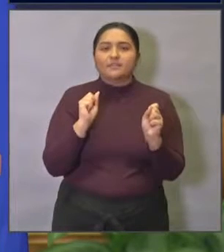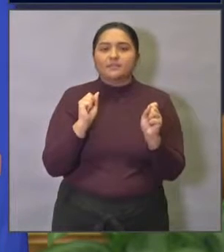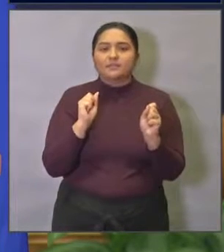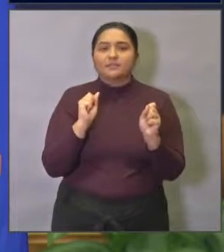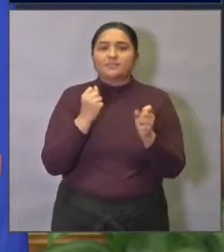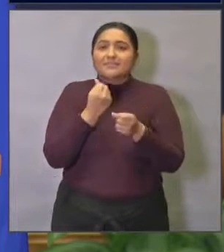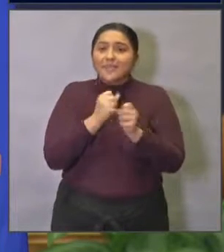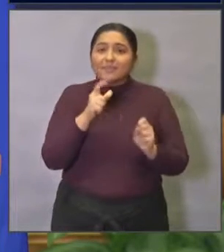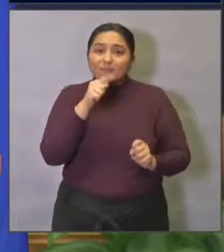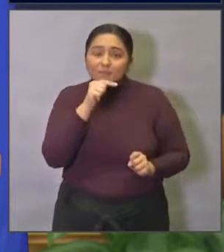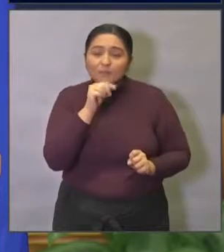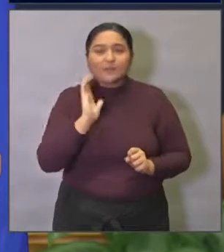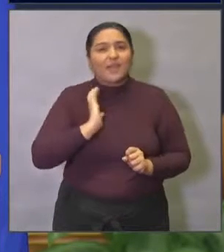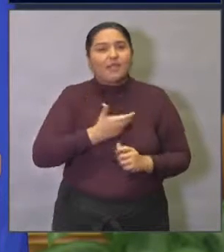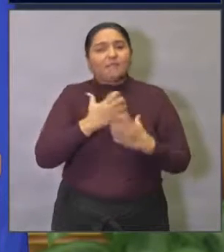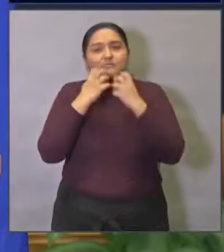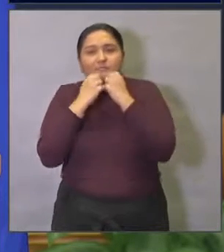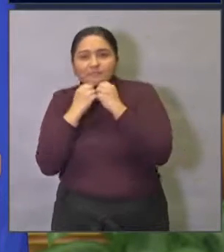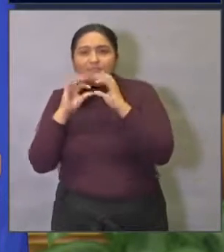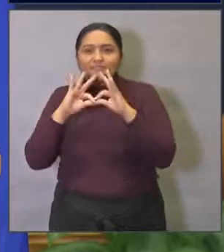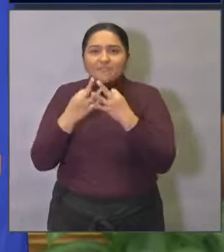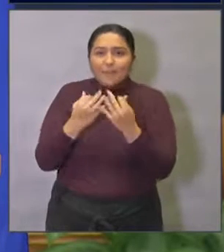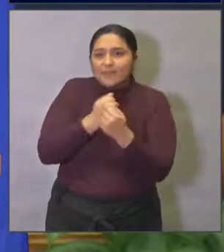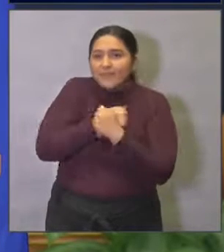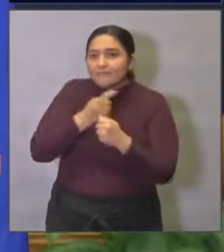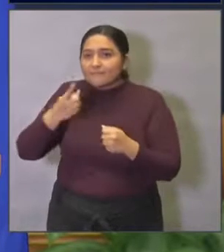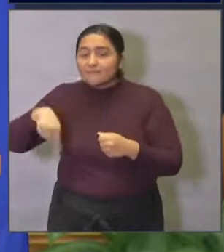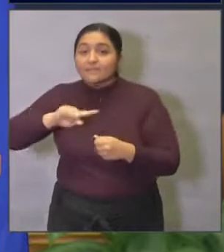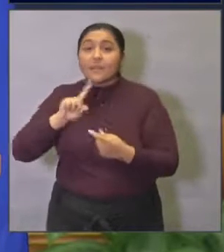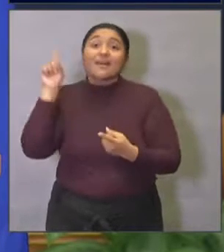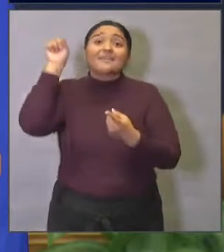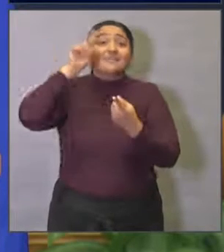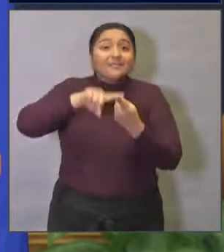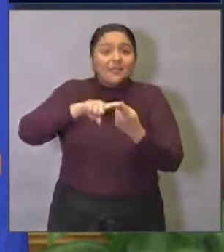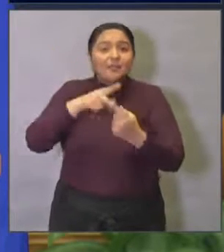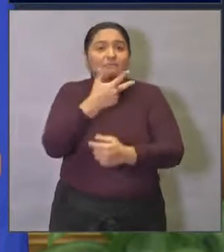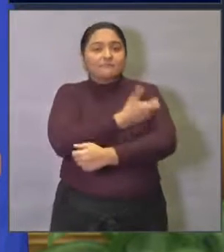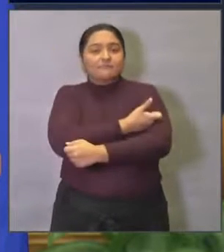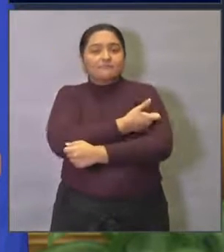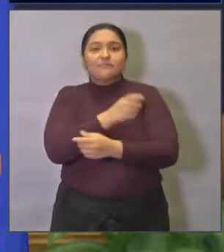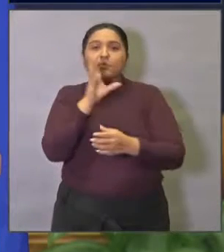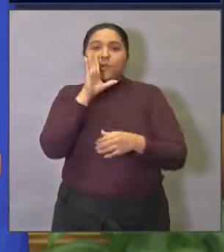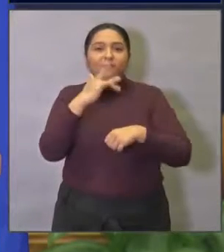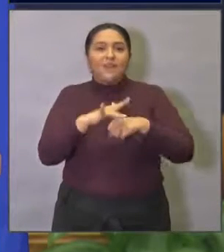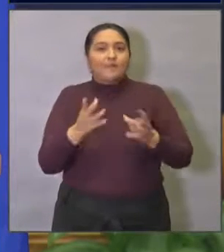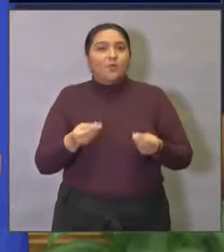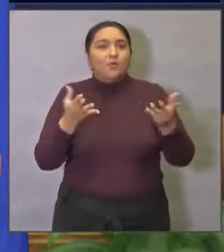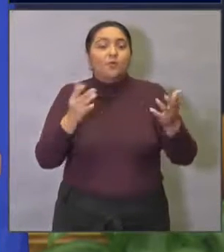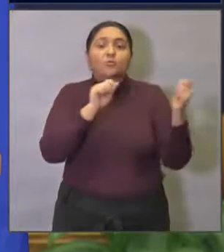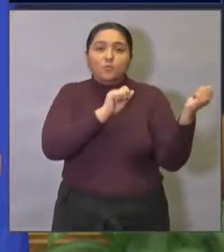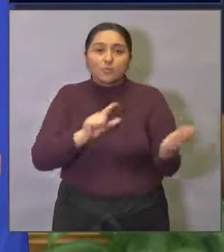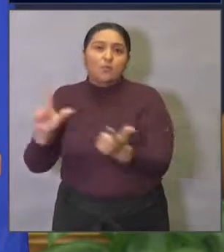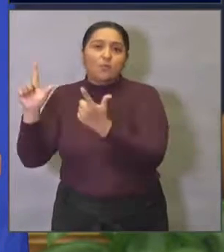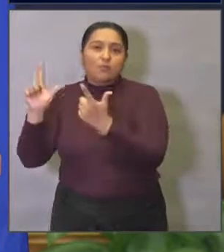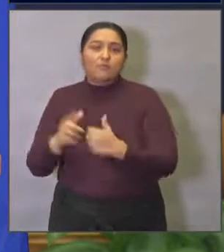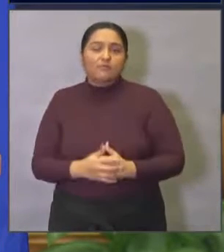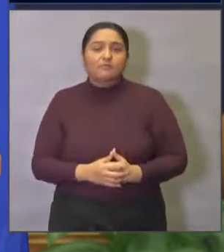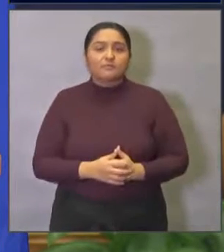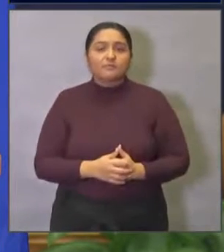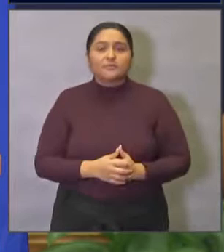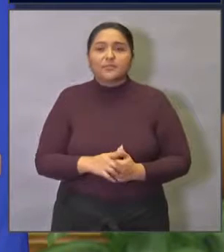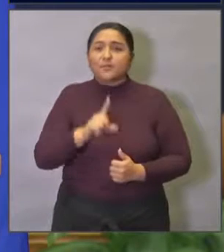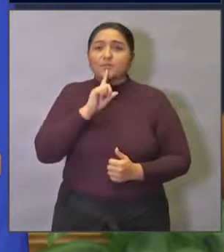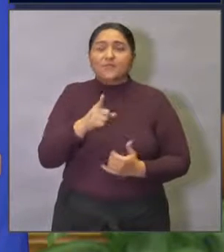de nuestros seres queridos hasta que la vacuna está disponible a todos. Es solo una cuestión de